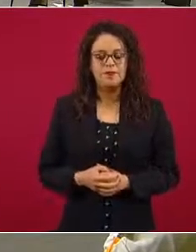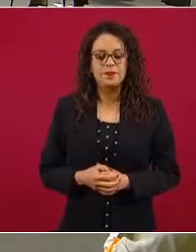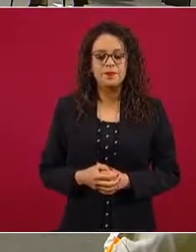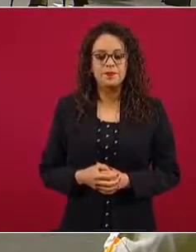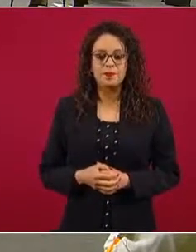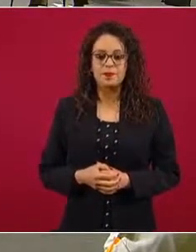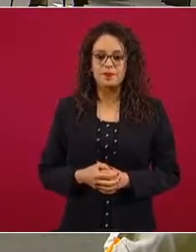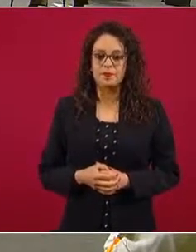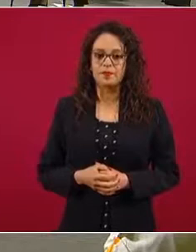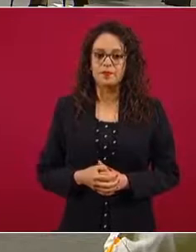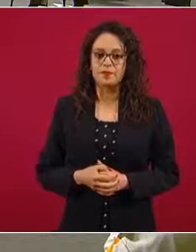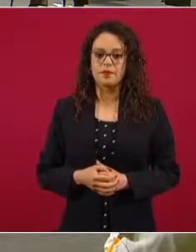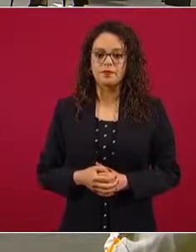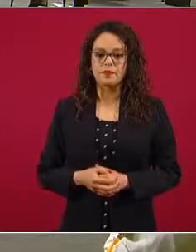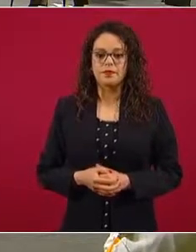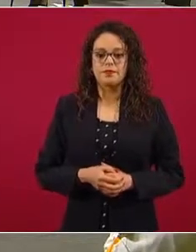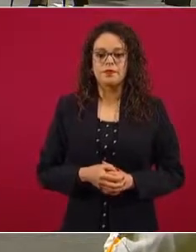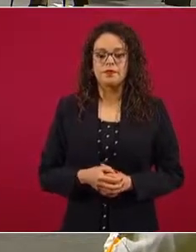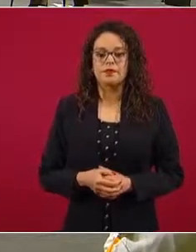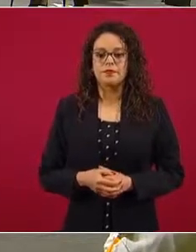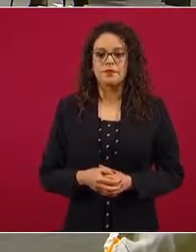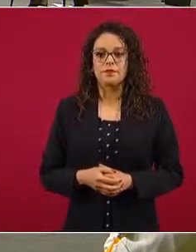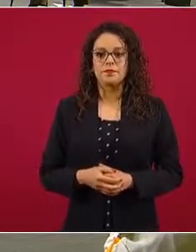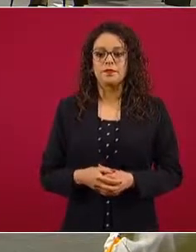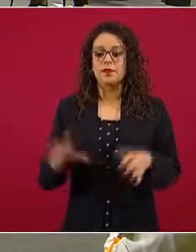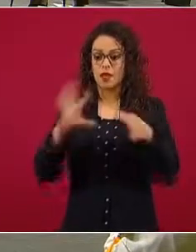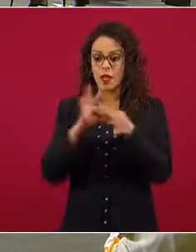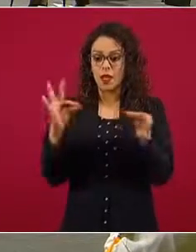Porque lo que hablábamos de Pfizer es hasta aquí,